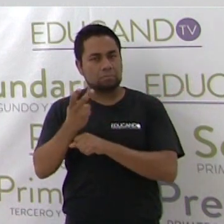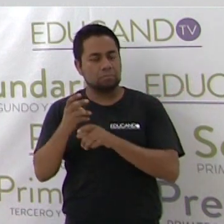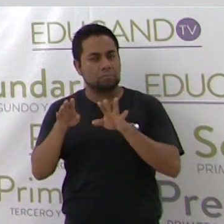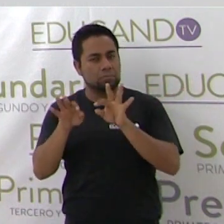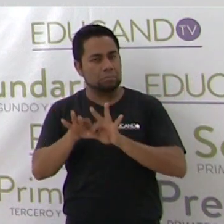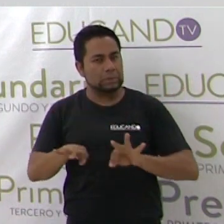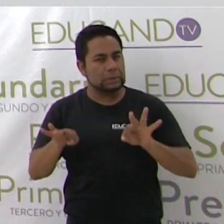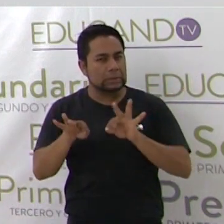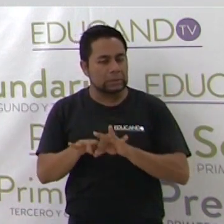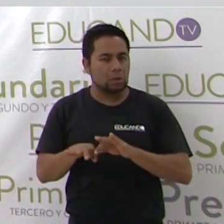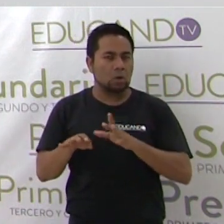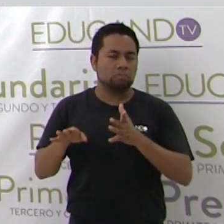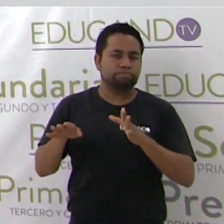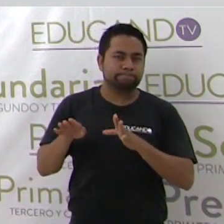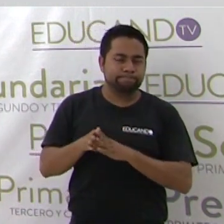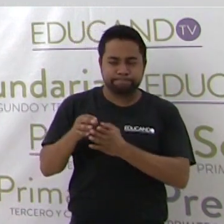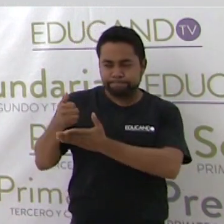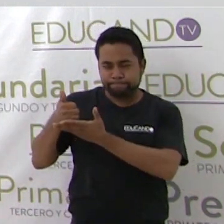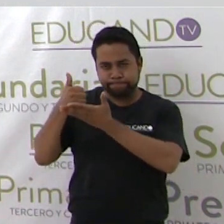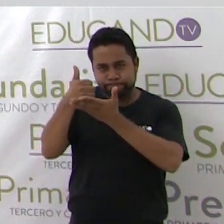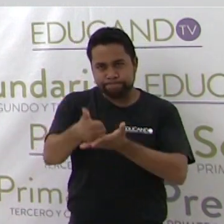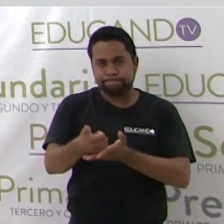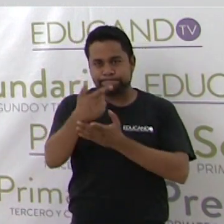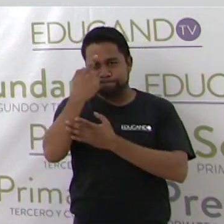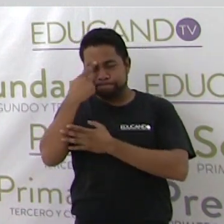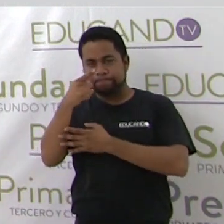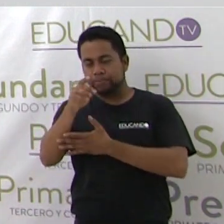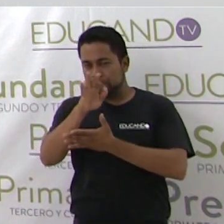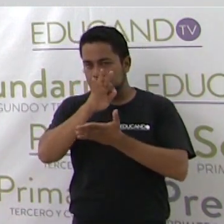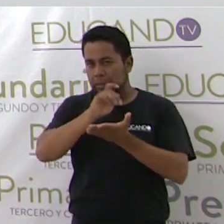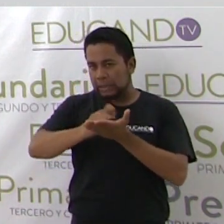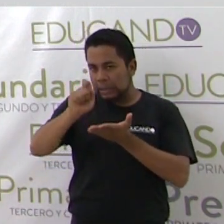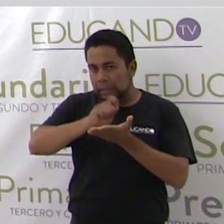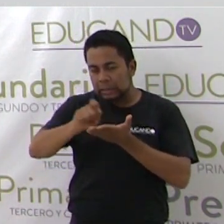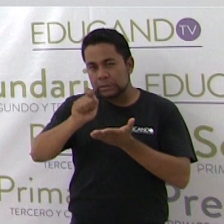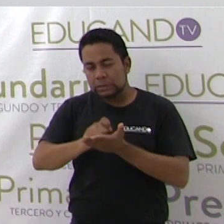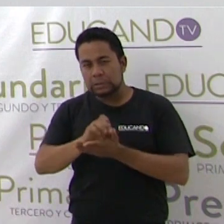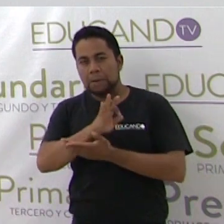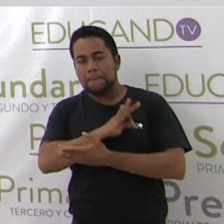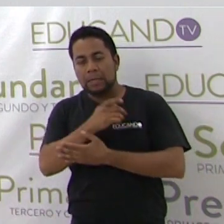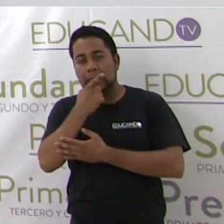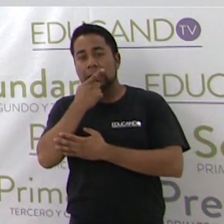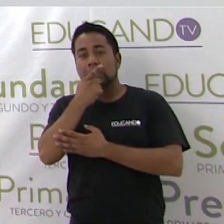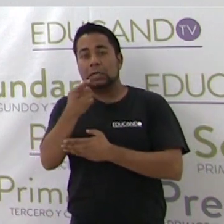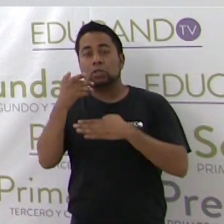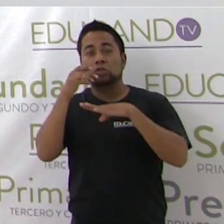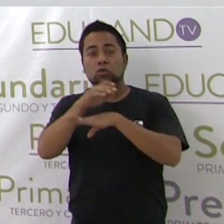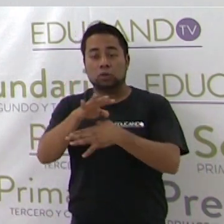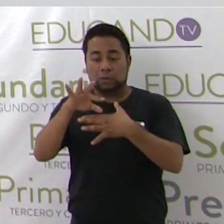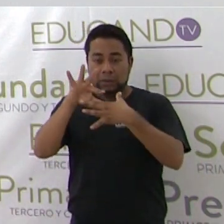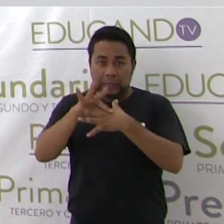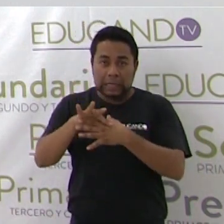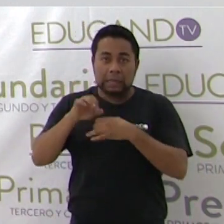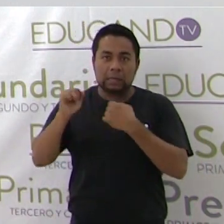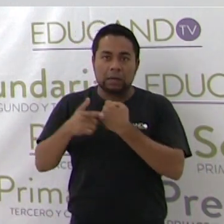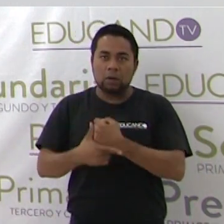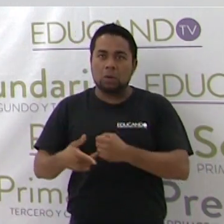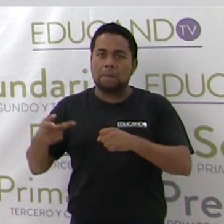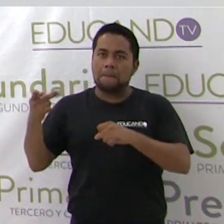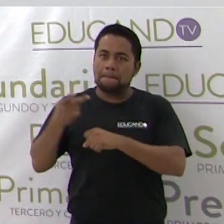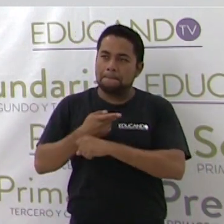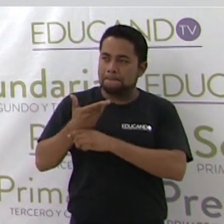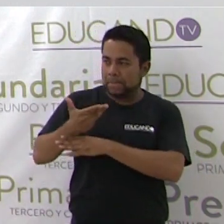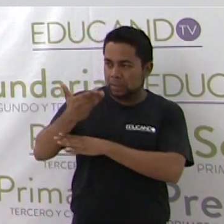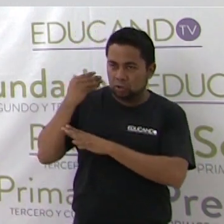énfasis y también nos van a servir para poder hacer referencia de hechos, ¿bien?, que nos sucedieron a nosotros,